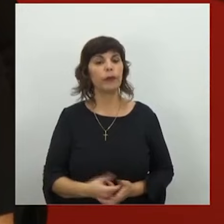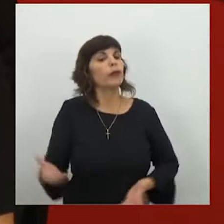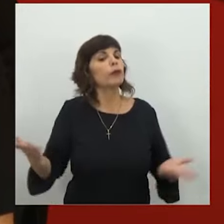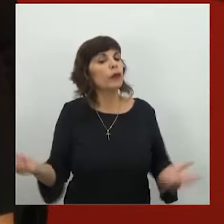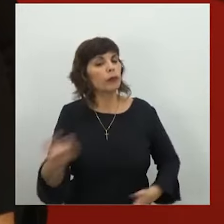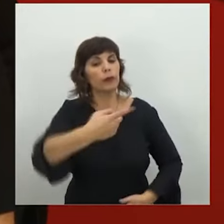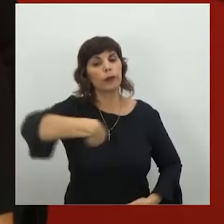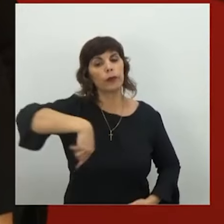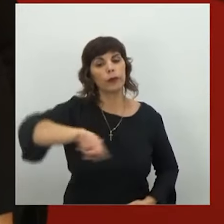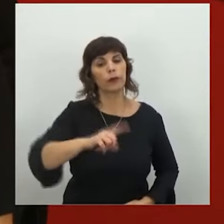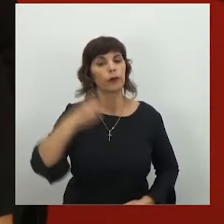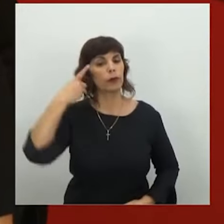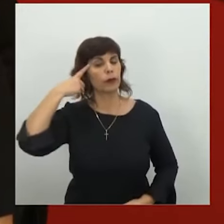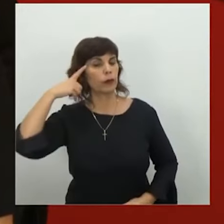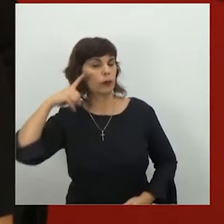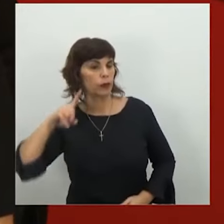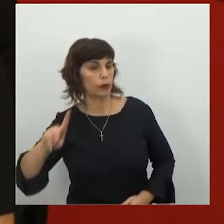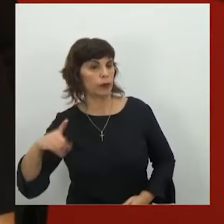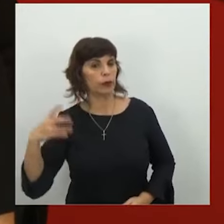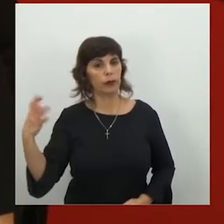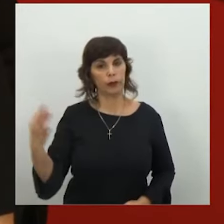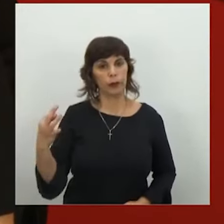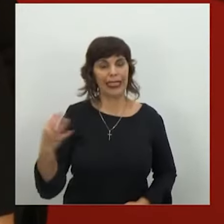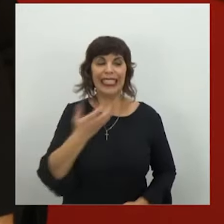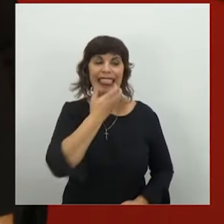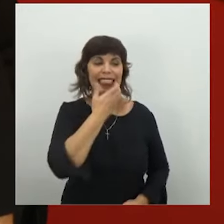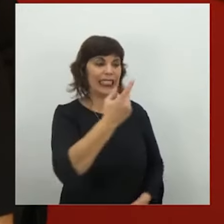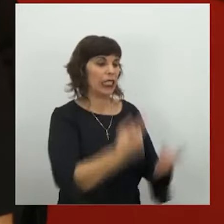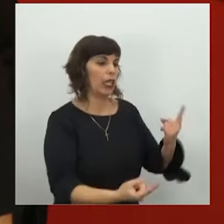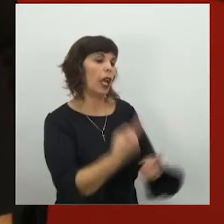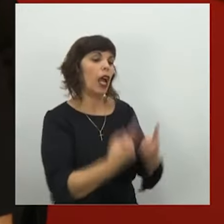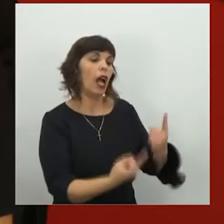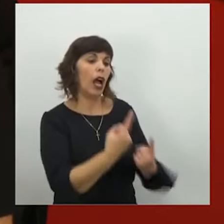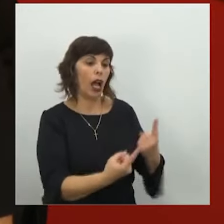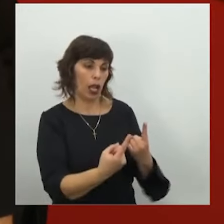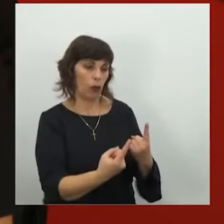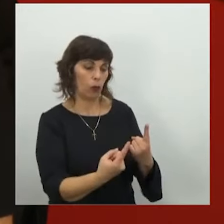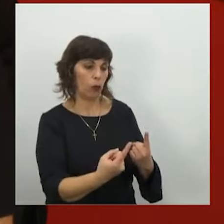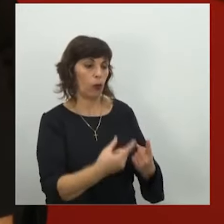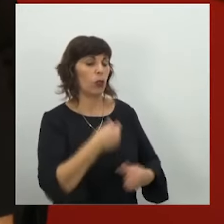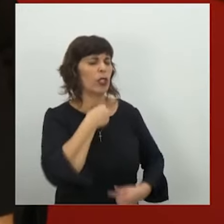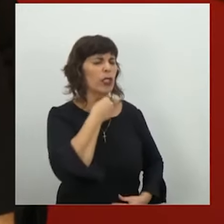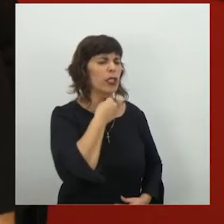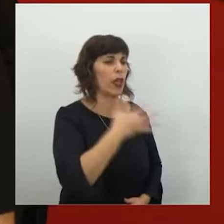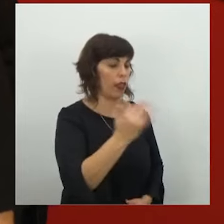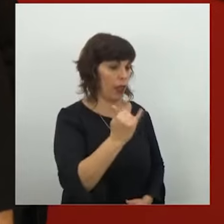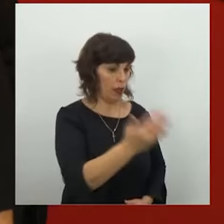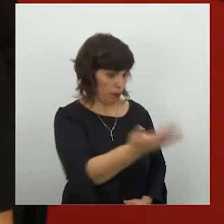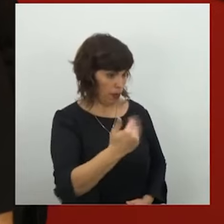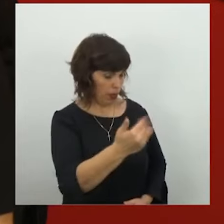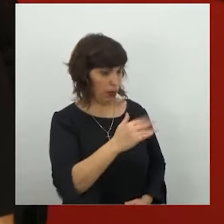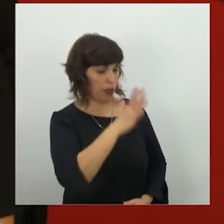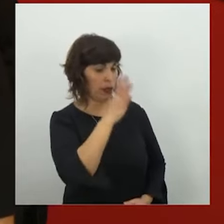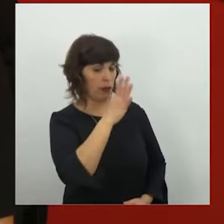situación donde Jesucristo dijo: si alguien tenga sed, que venga a mí y que beba, que seguro